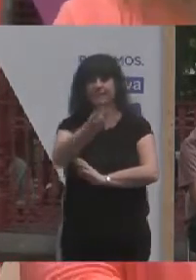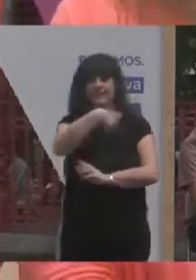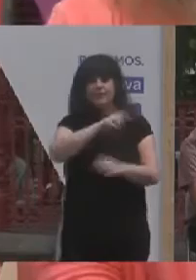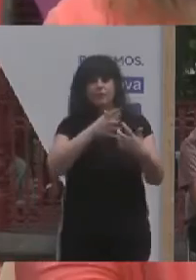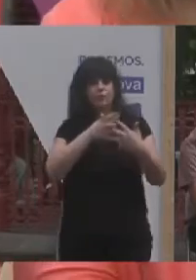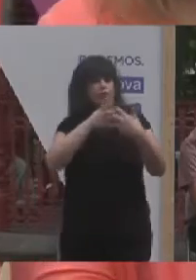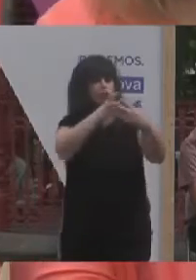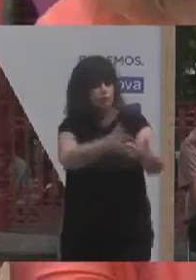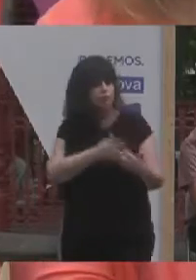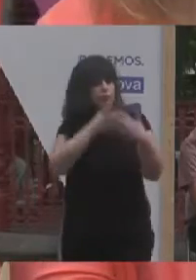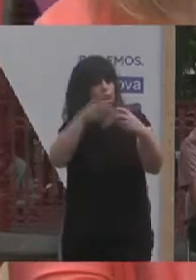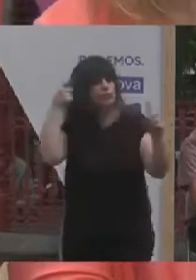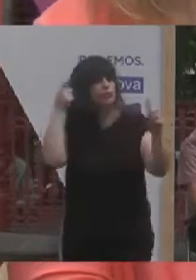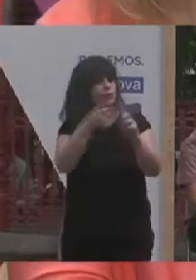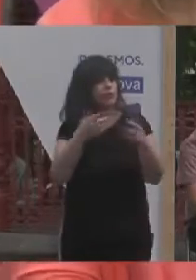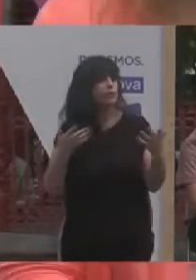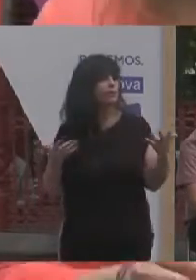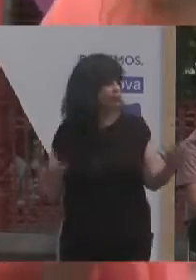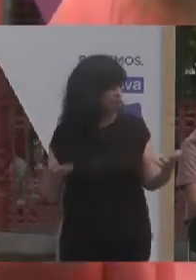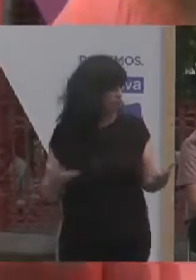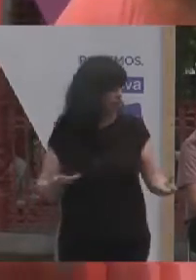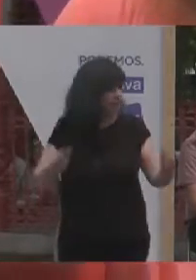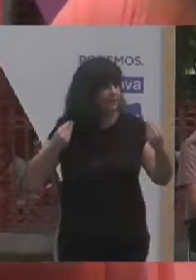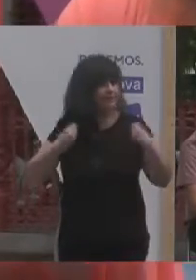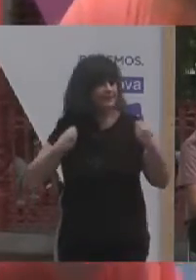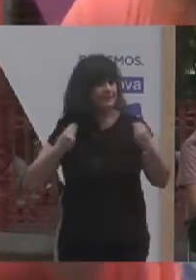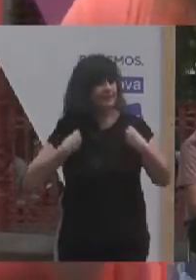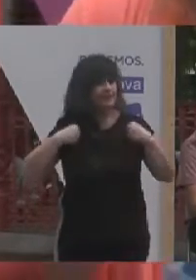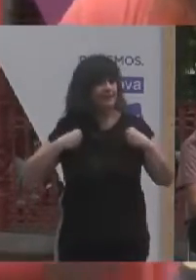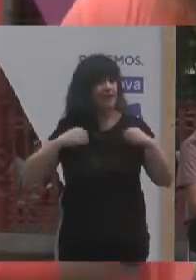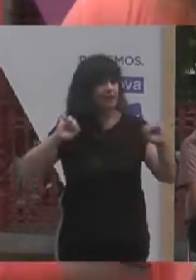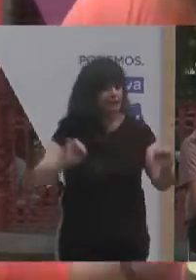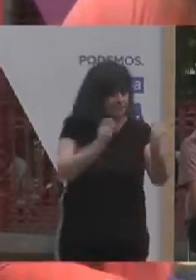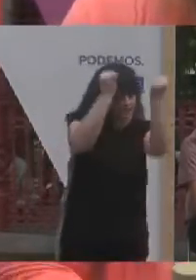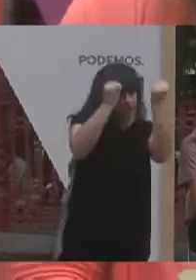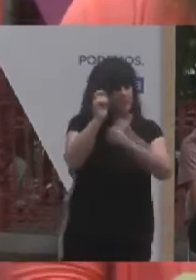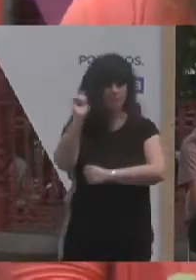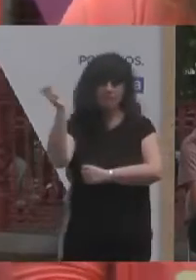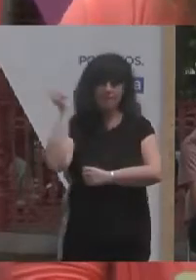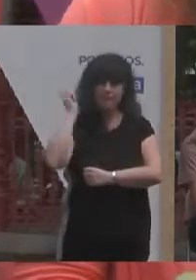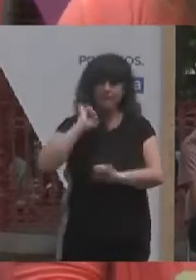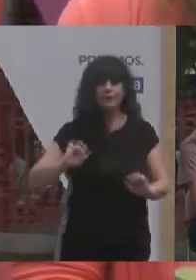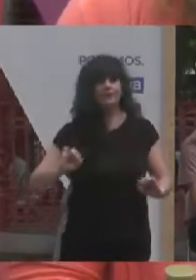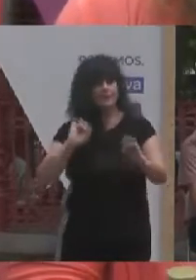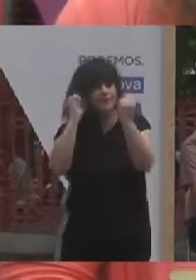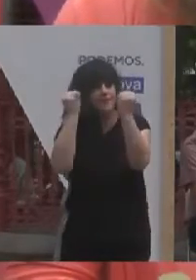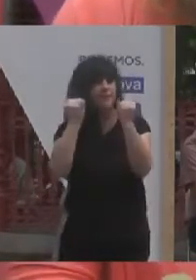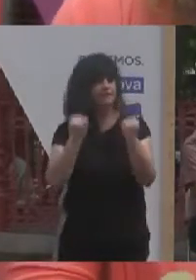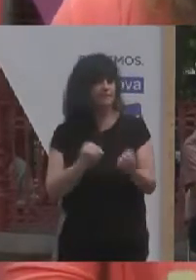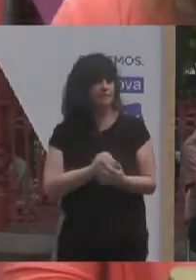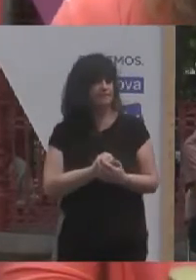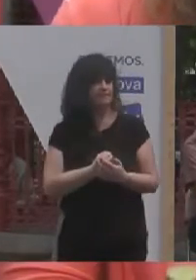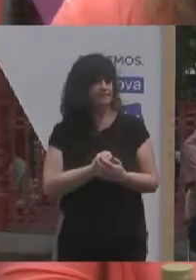só para recuperar a sanidade, a educación, as pensións, para loitar